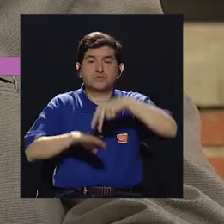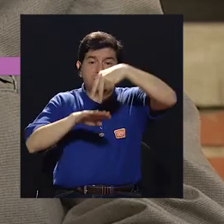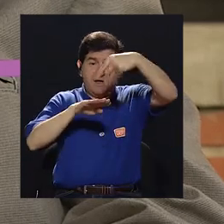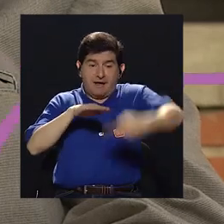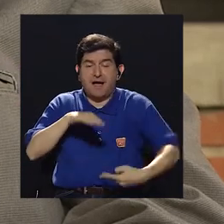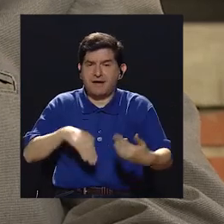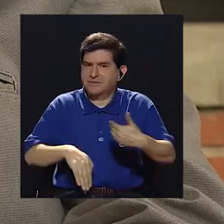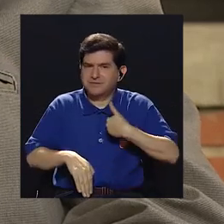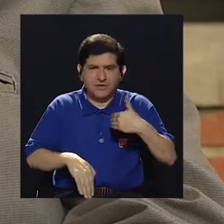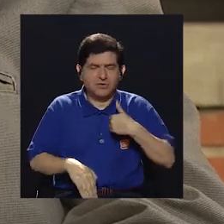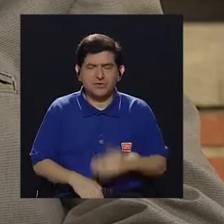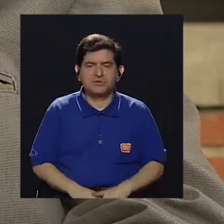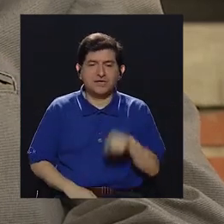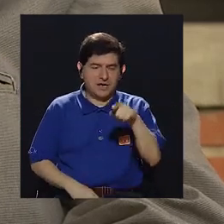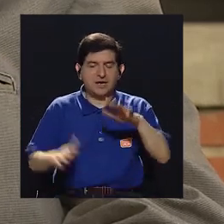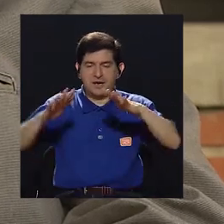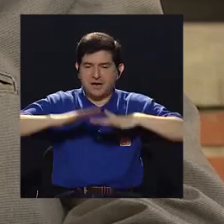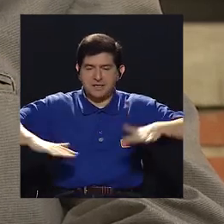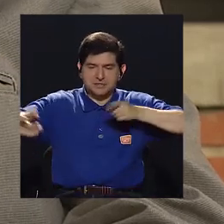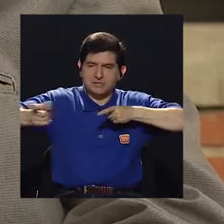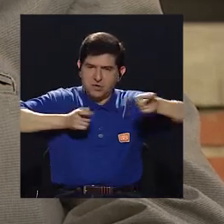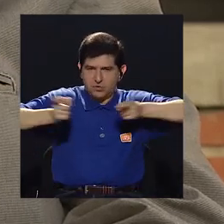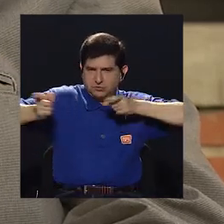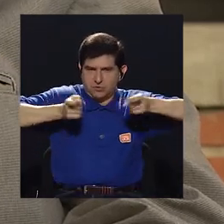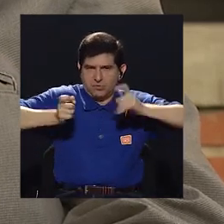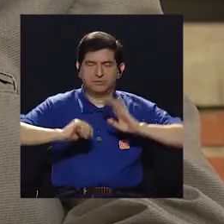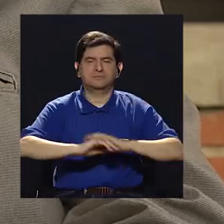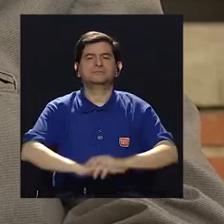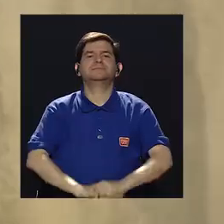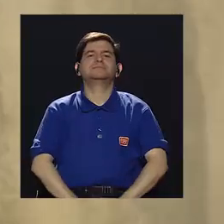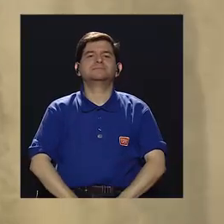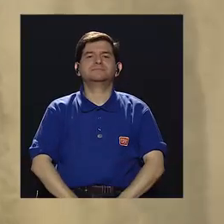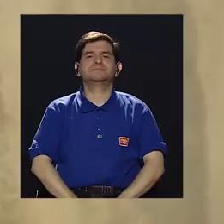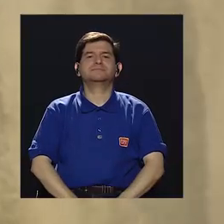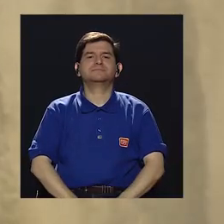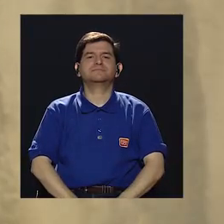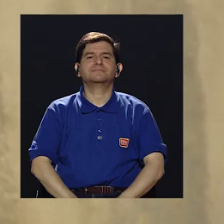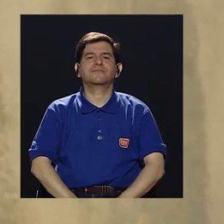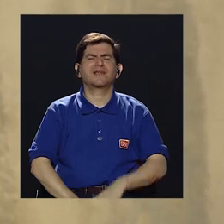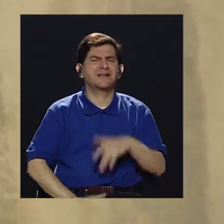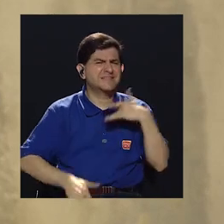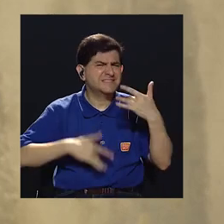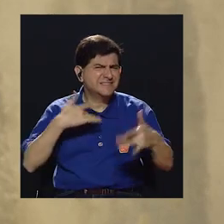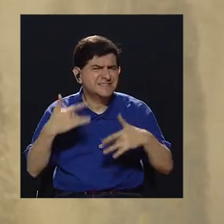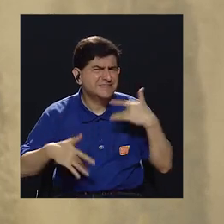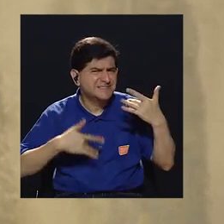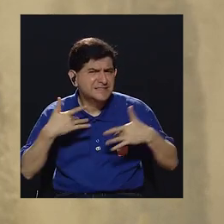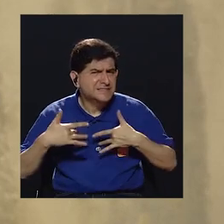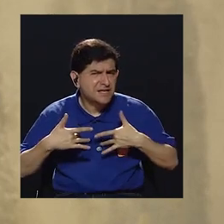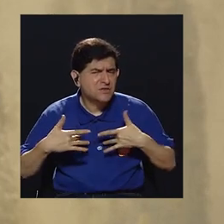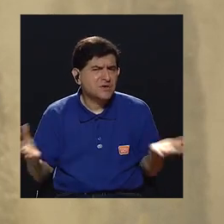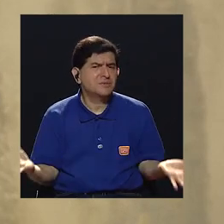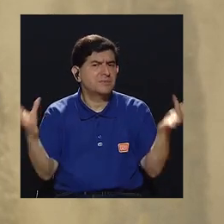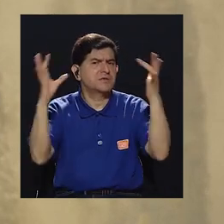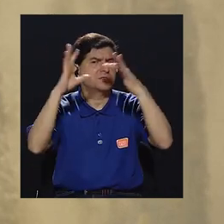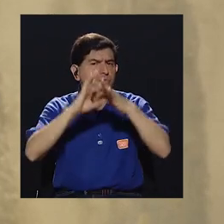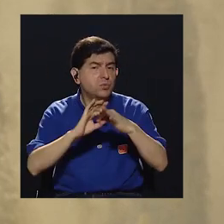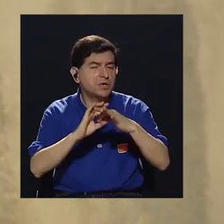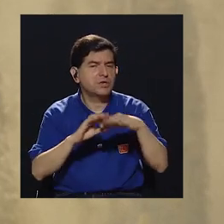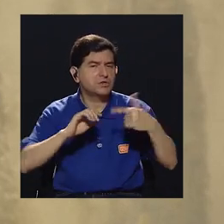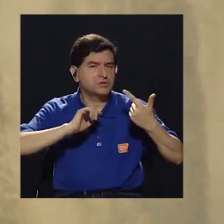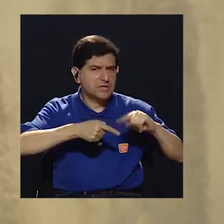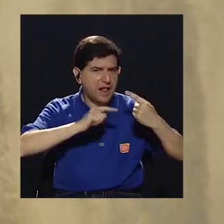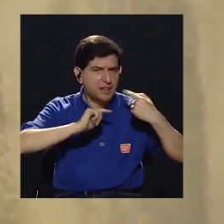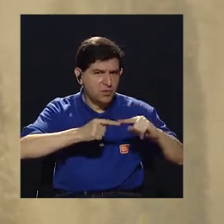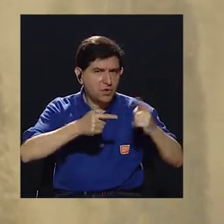puedes hasta caer si es que no tenés esta ubicación en el espacio, ¿eh? Correcto. Doctor, ¿y estos síntomas y asociados